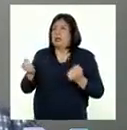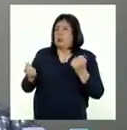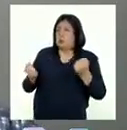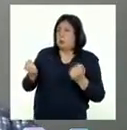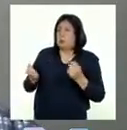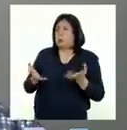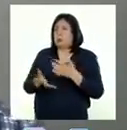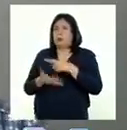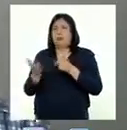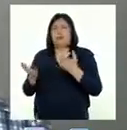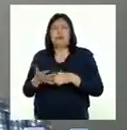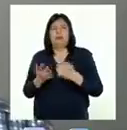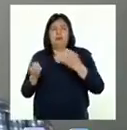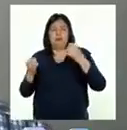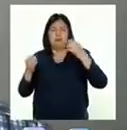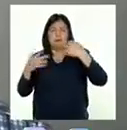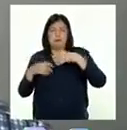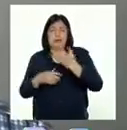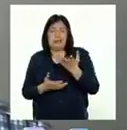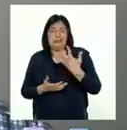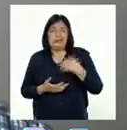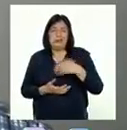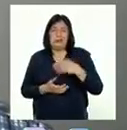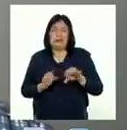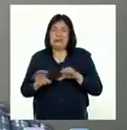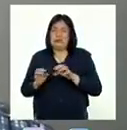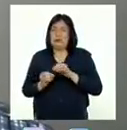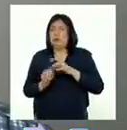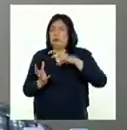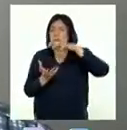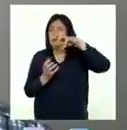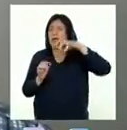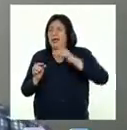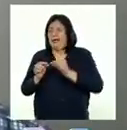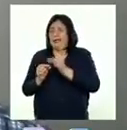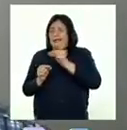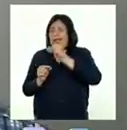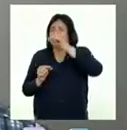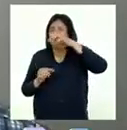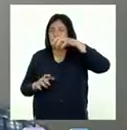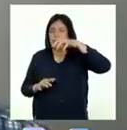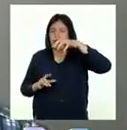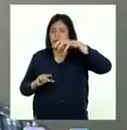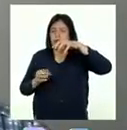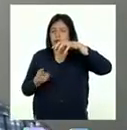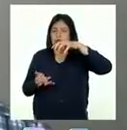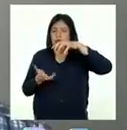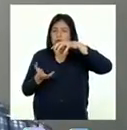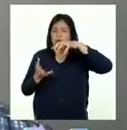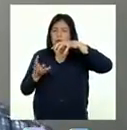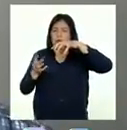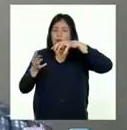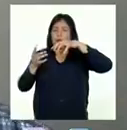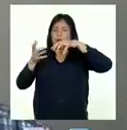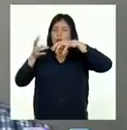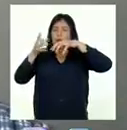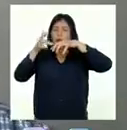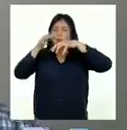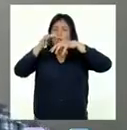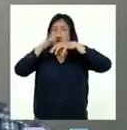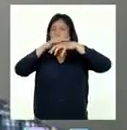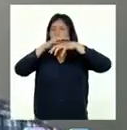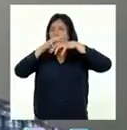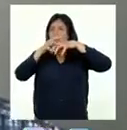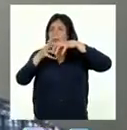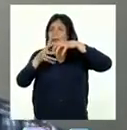como generación de energía, producen o emiten gases que van a la atmósfera y que actúan como